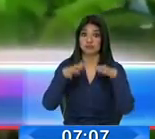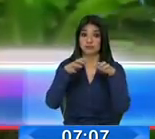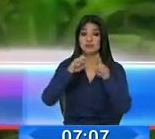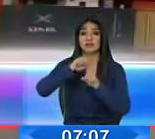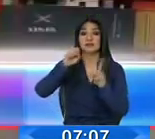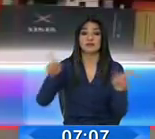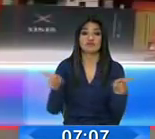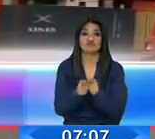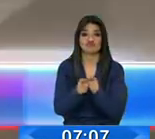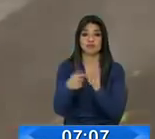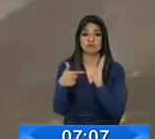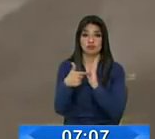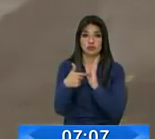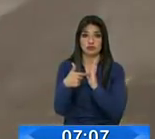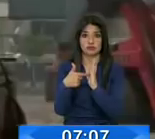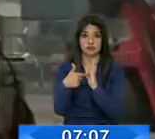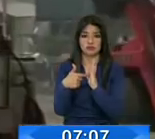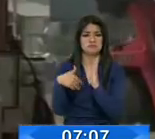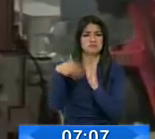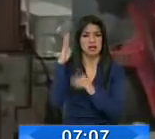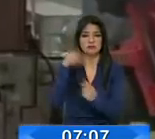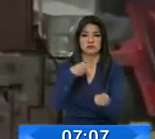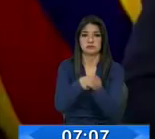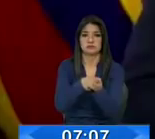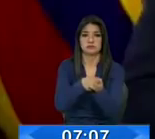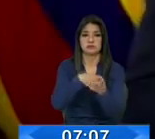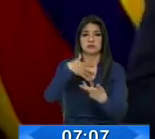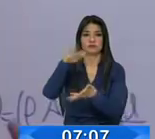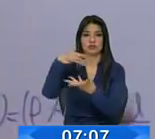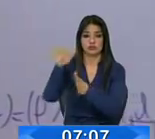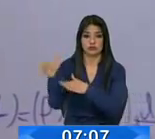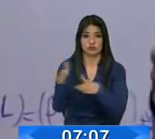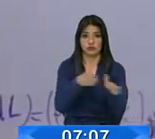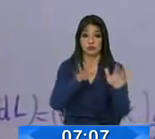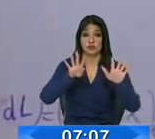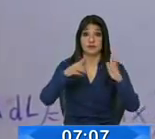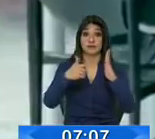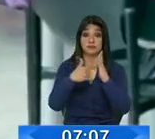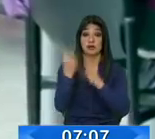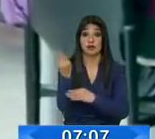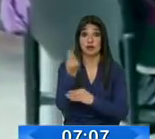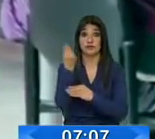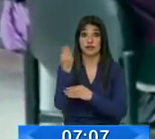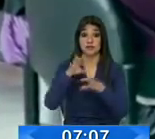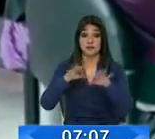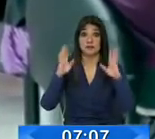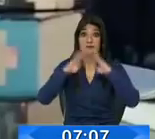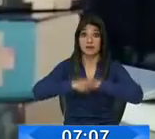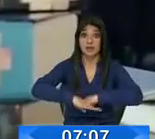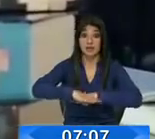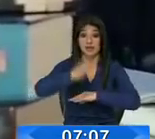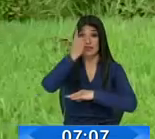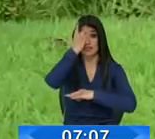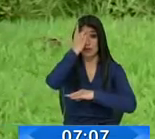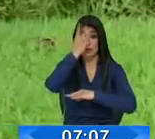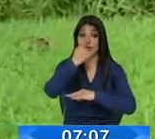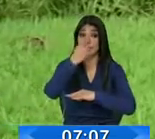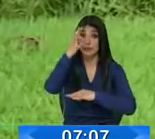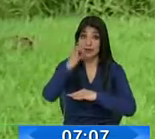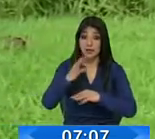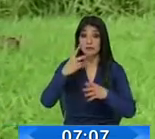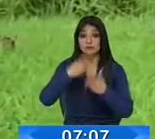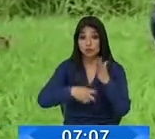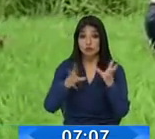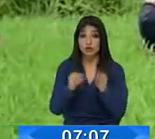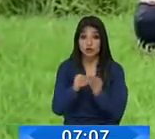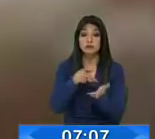simplificado de tributos y más apoyo a las exportaciones. A 9.000 jóvenes les condonamos los intereses de los créditos educativos que no